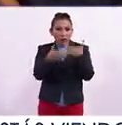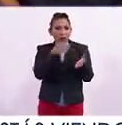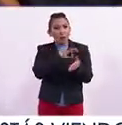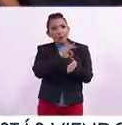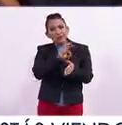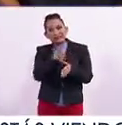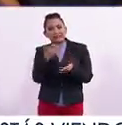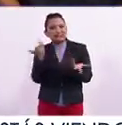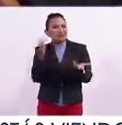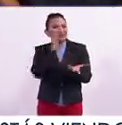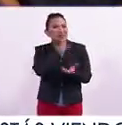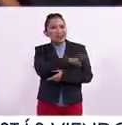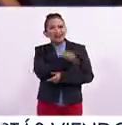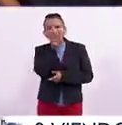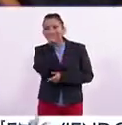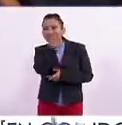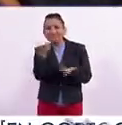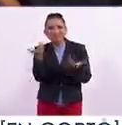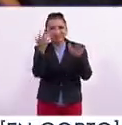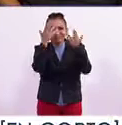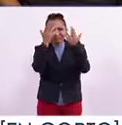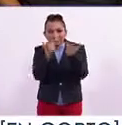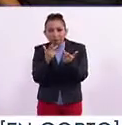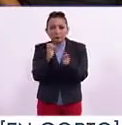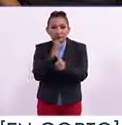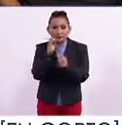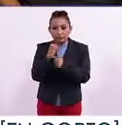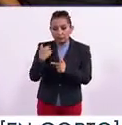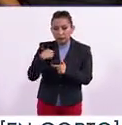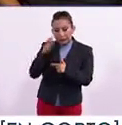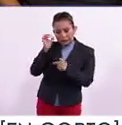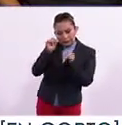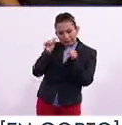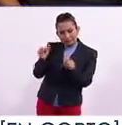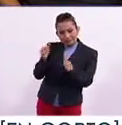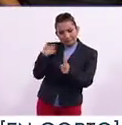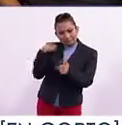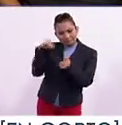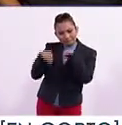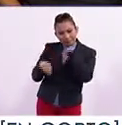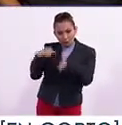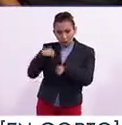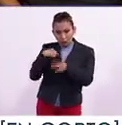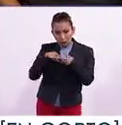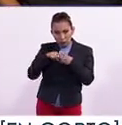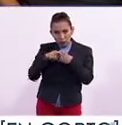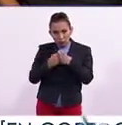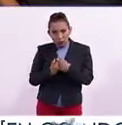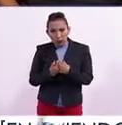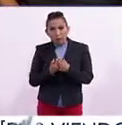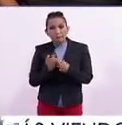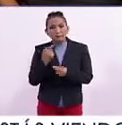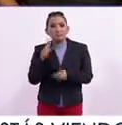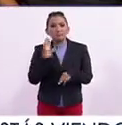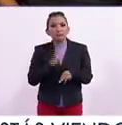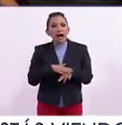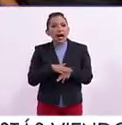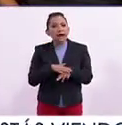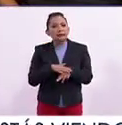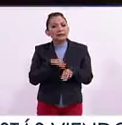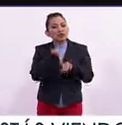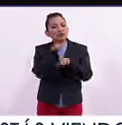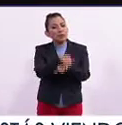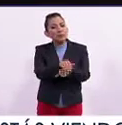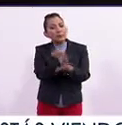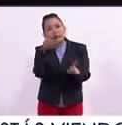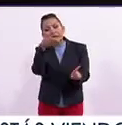y entonces orientamos hacia eso. Y yo empecé más en la línea de las